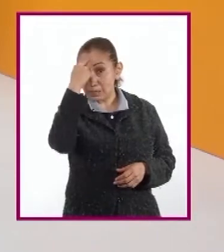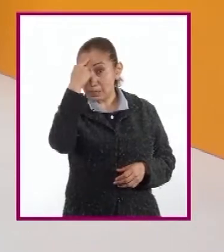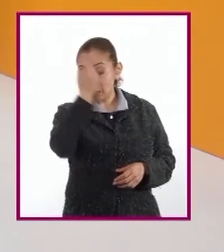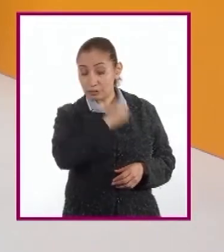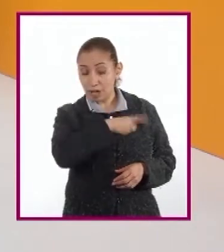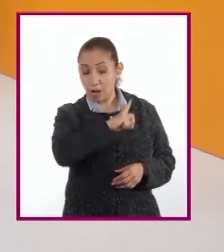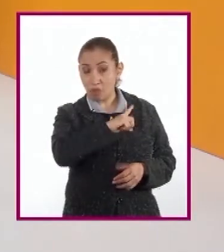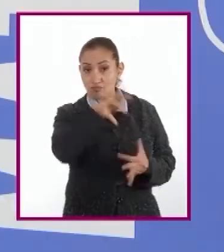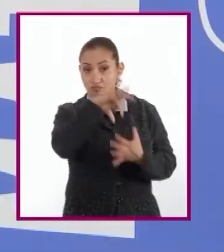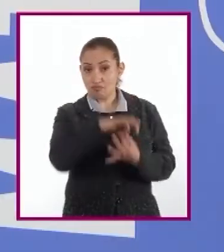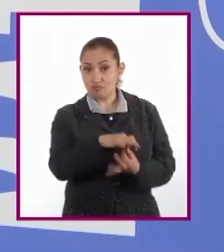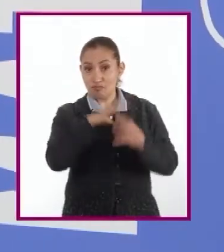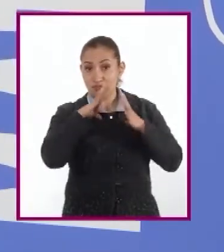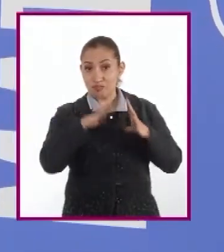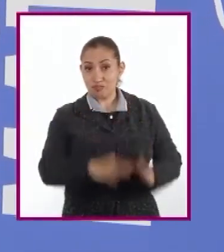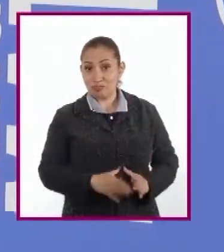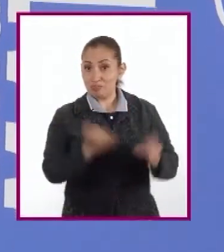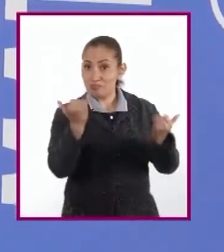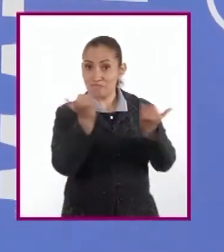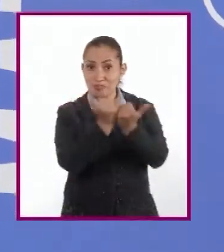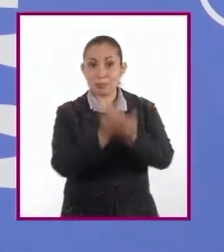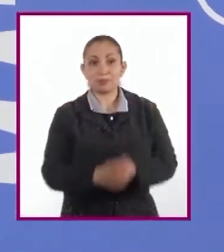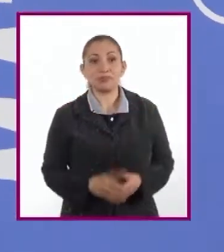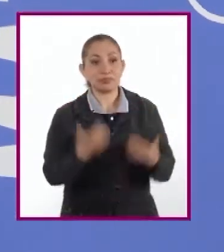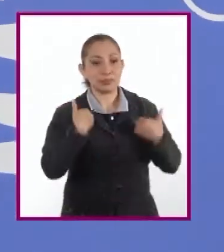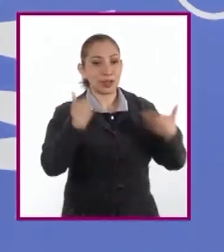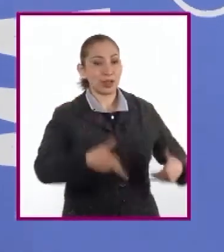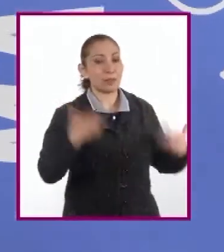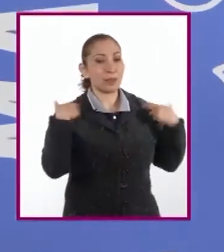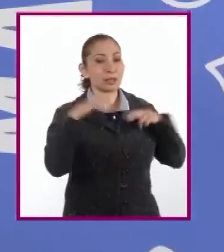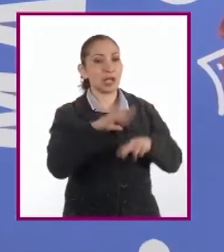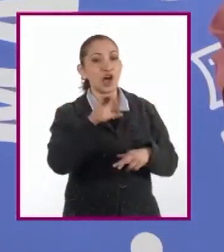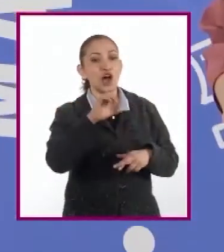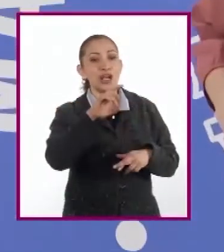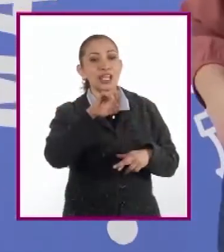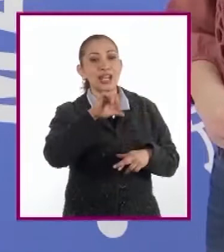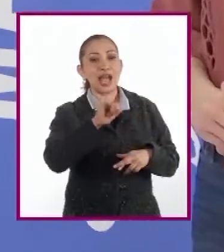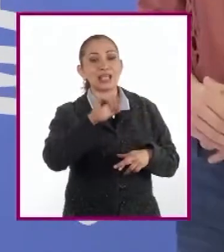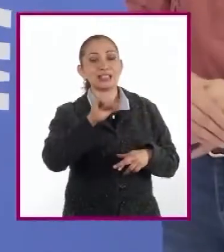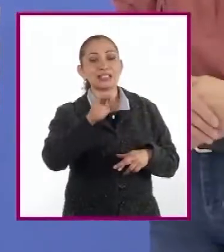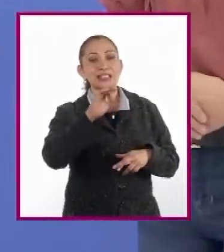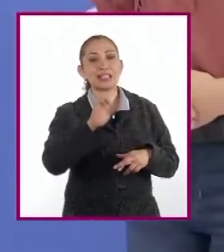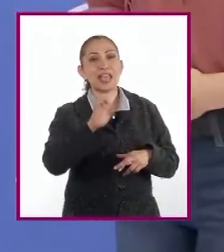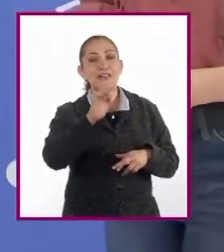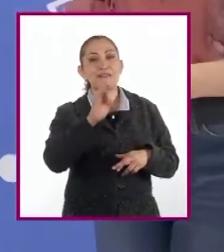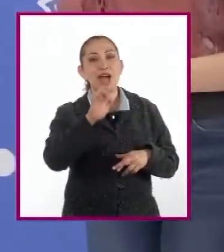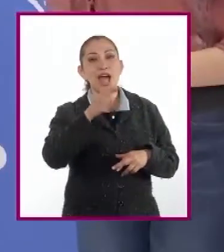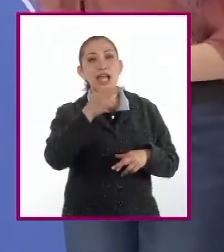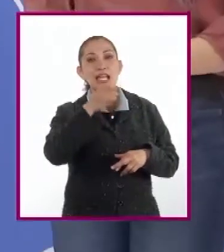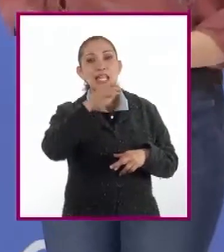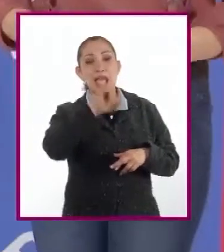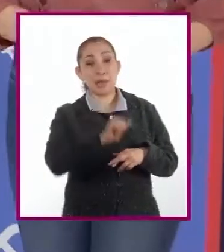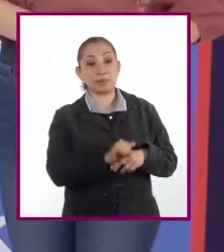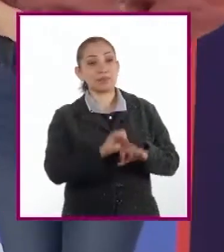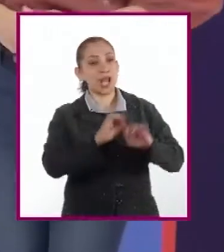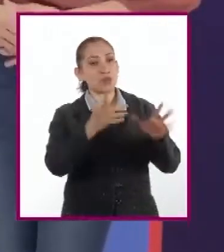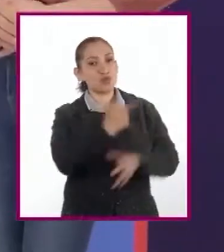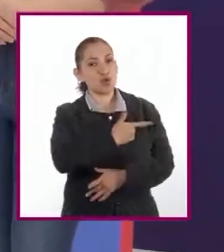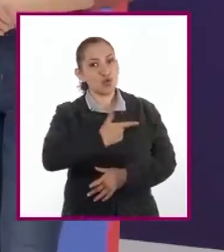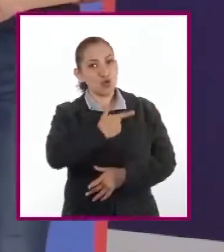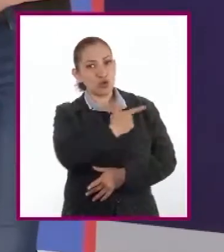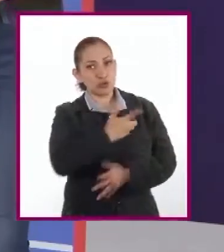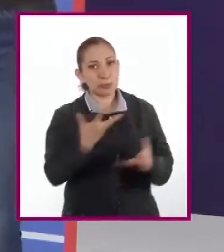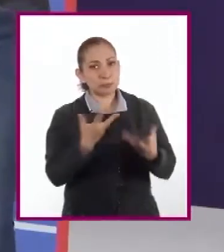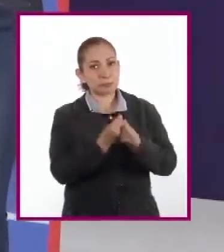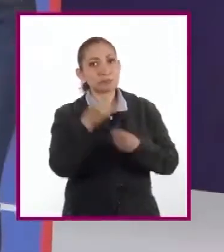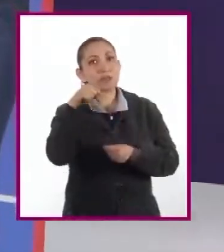en cuerpo sano. Soy la profesora Corina Estefanía Flores González. Y claro que es un gusto encontrarnos